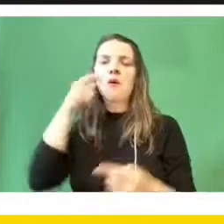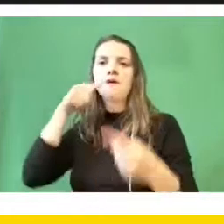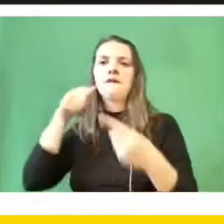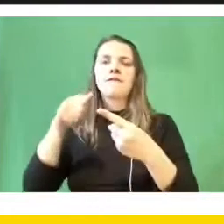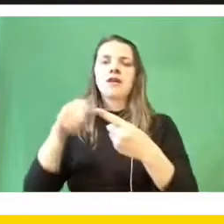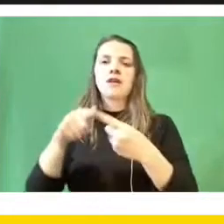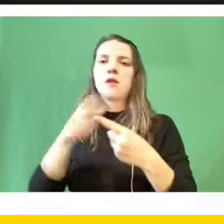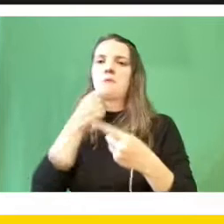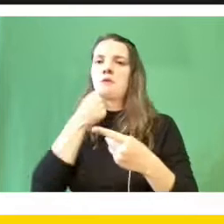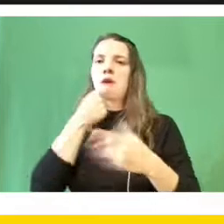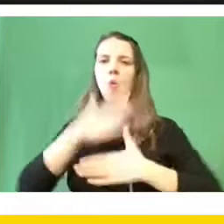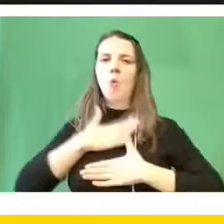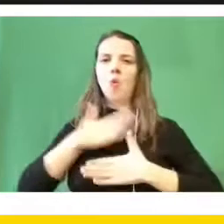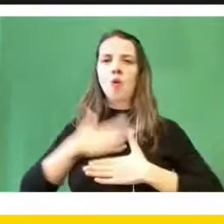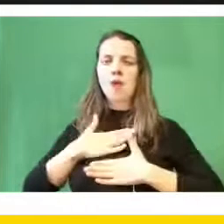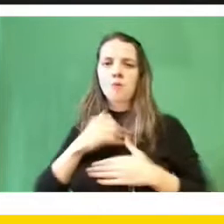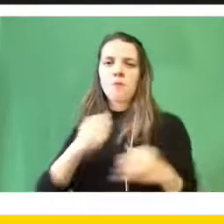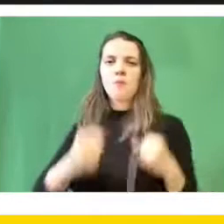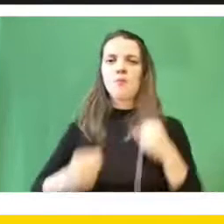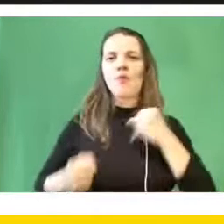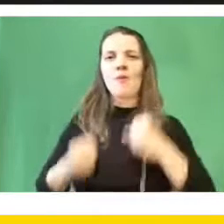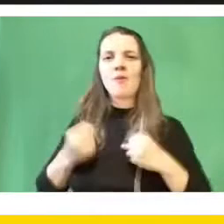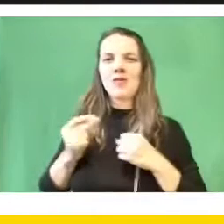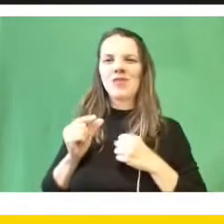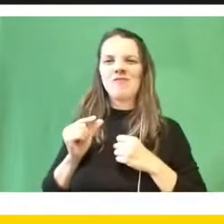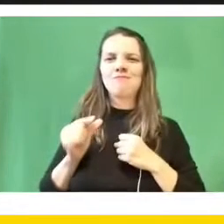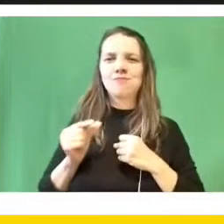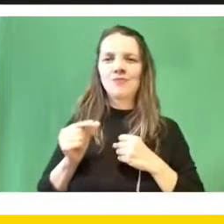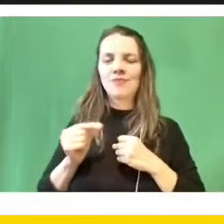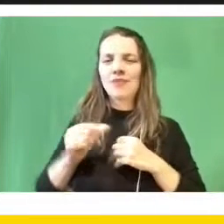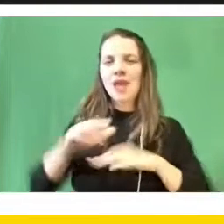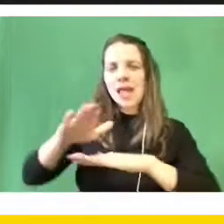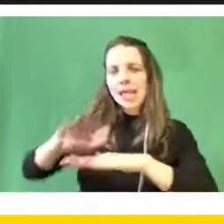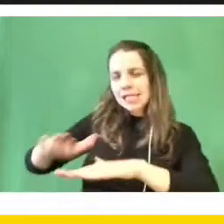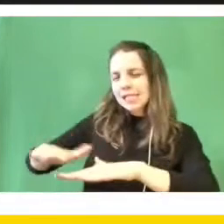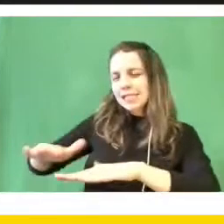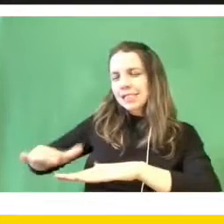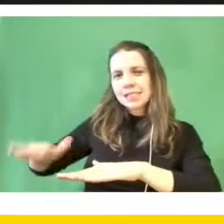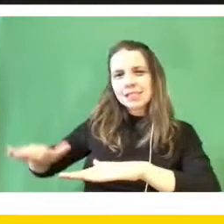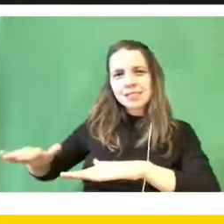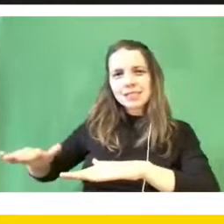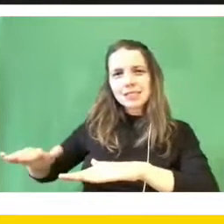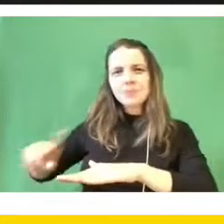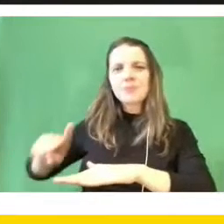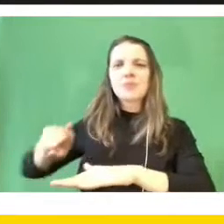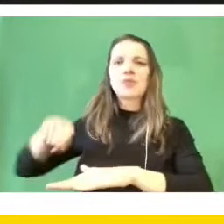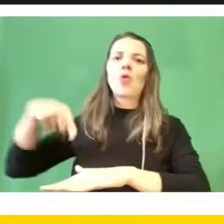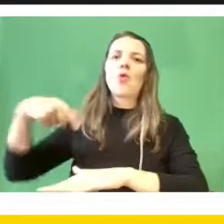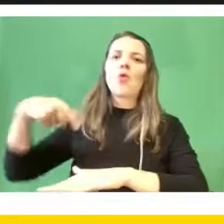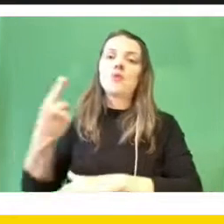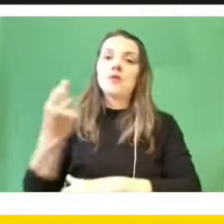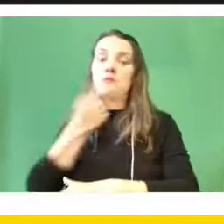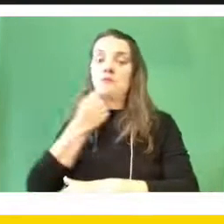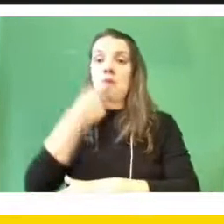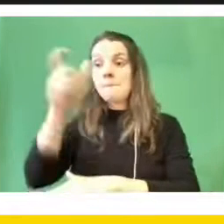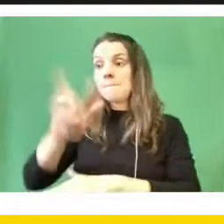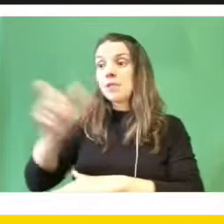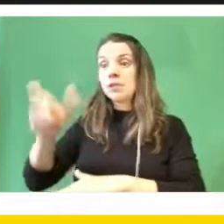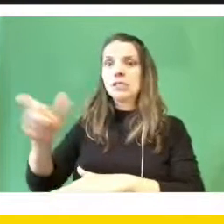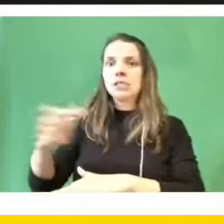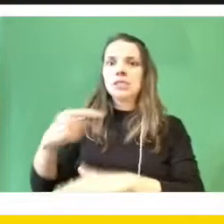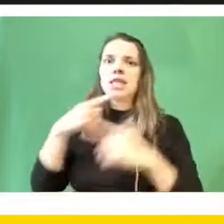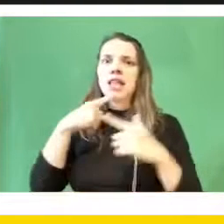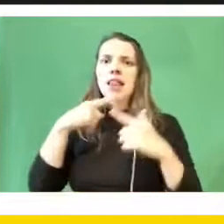reducida, a los niños, a los infantes e incluso a las personas no hispanoparlantes. Es decir, debo tener